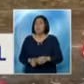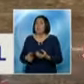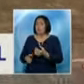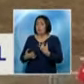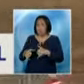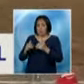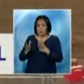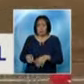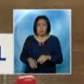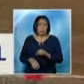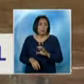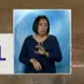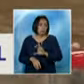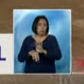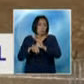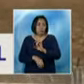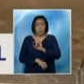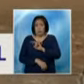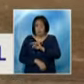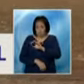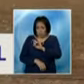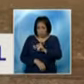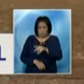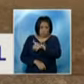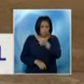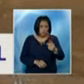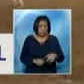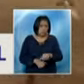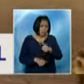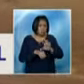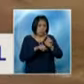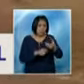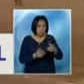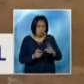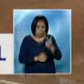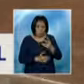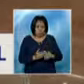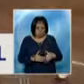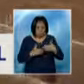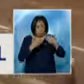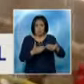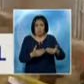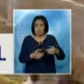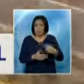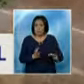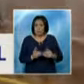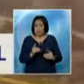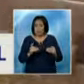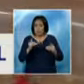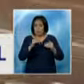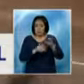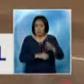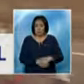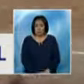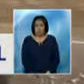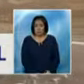Socorro y el Yampí de Yaruz Yacán. Ambos disputaban el pase a la siguiente ronda del torneo de ascenso.